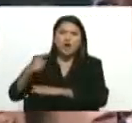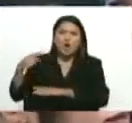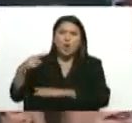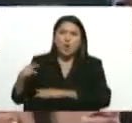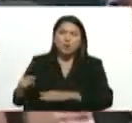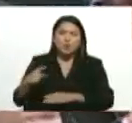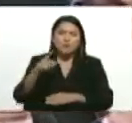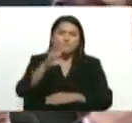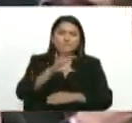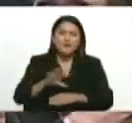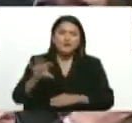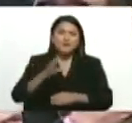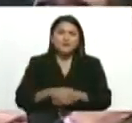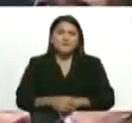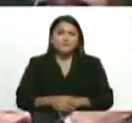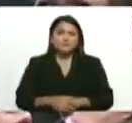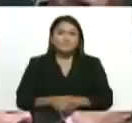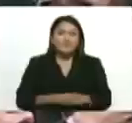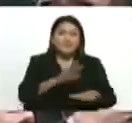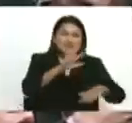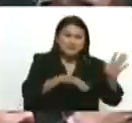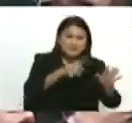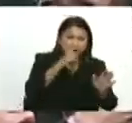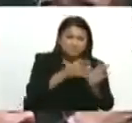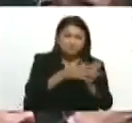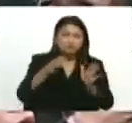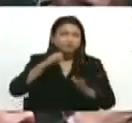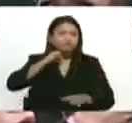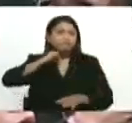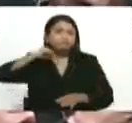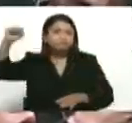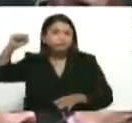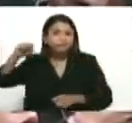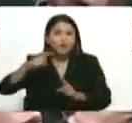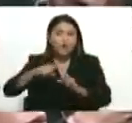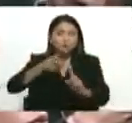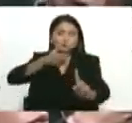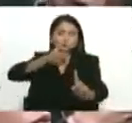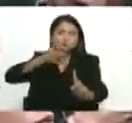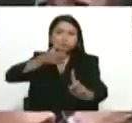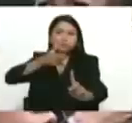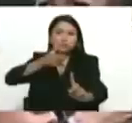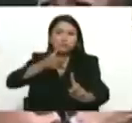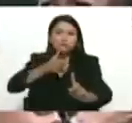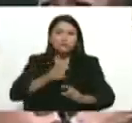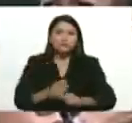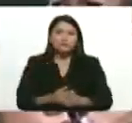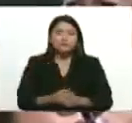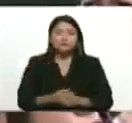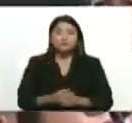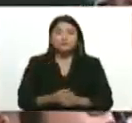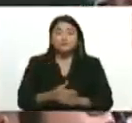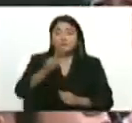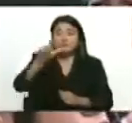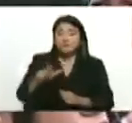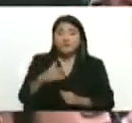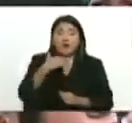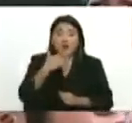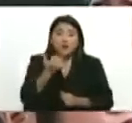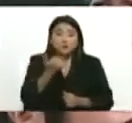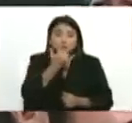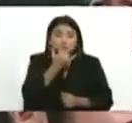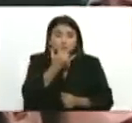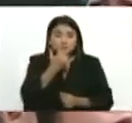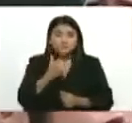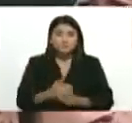años hasta el ahorcamiento, el fusilamiento, cuando alguien comete algún tipo de